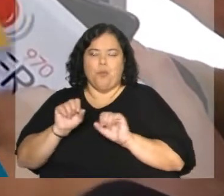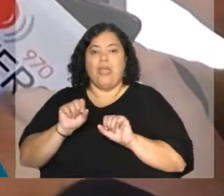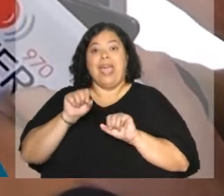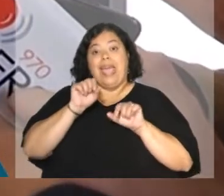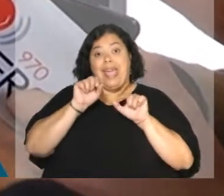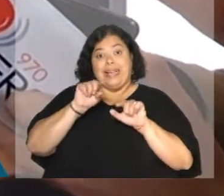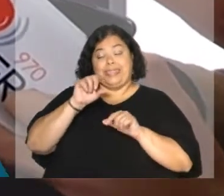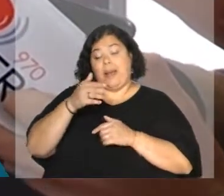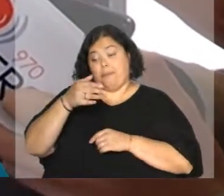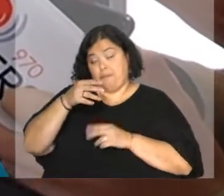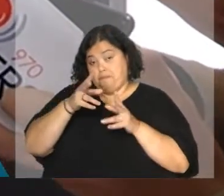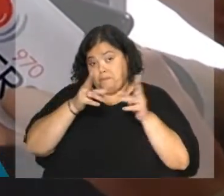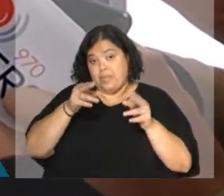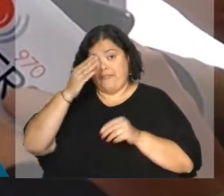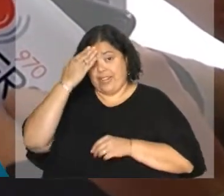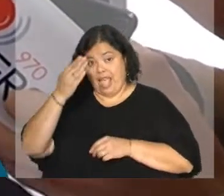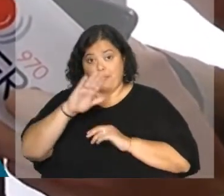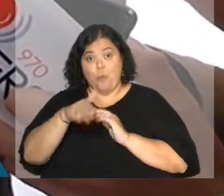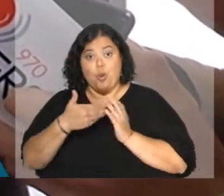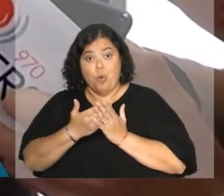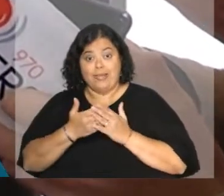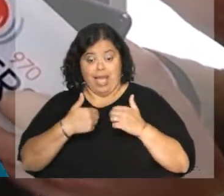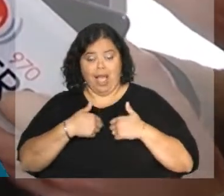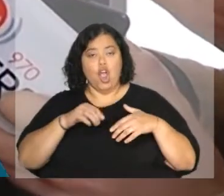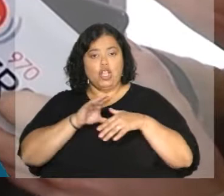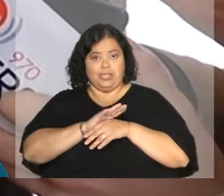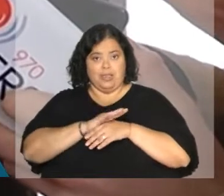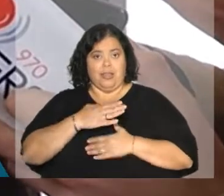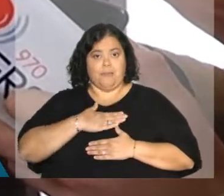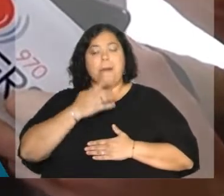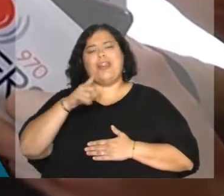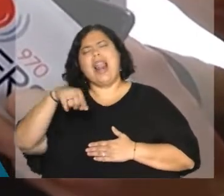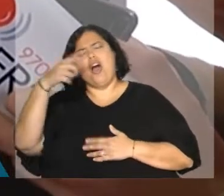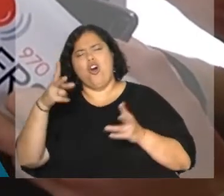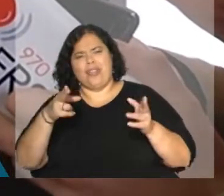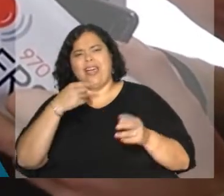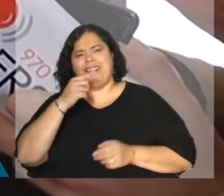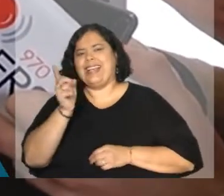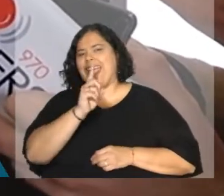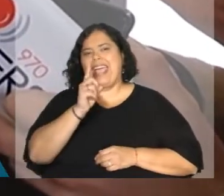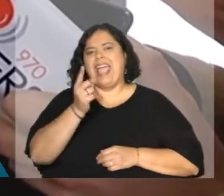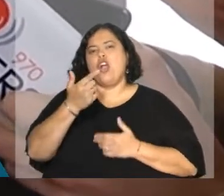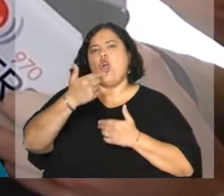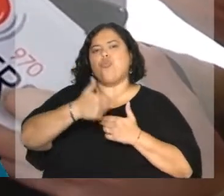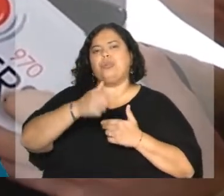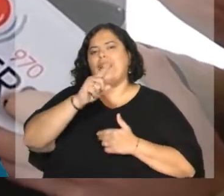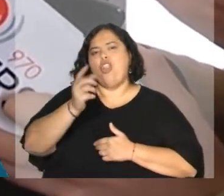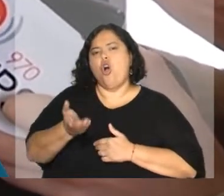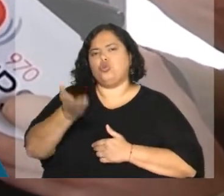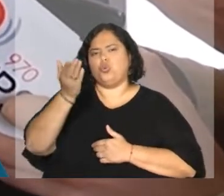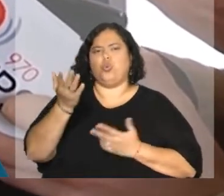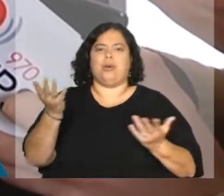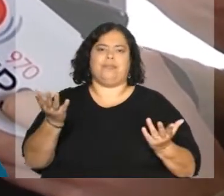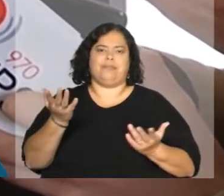con la propuesta de Cabildo Abierto. Ahora, la otra parte, la de decir que no suba el combustible, yo creo que es en cierta forma una